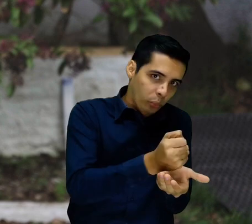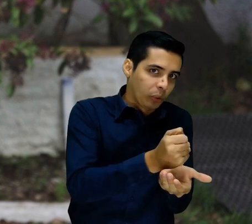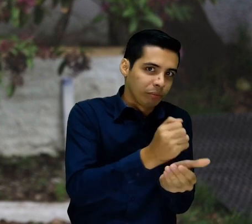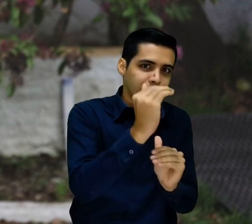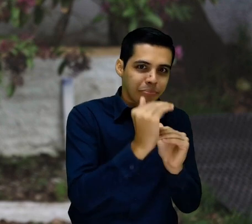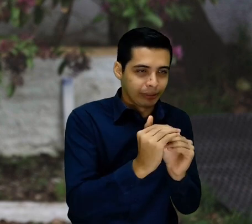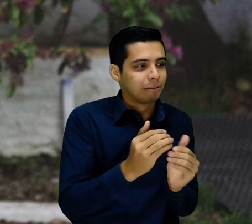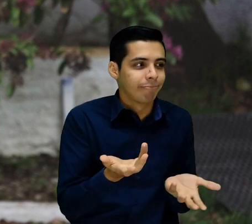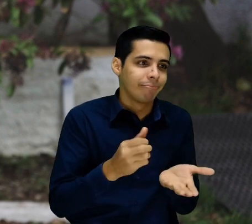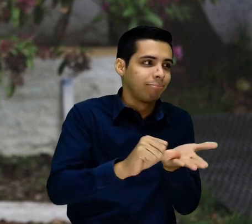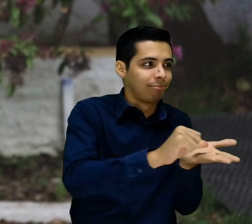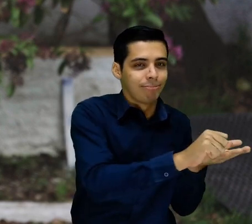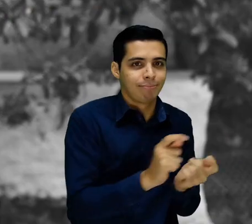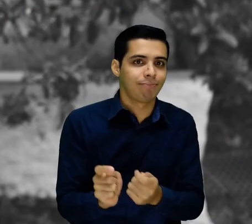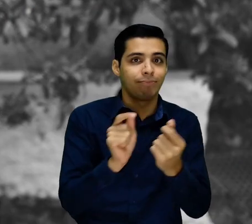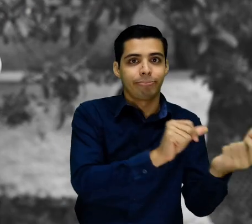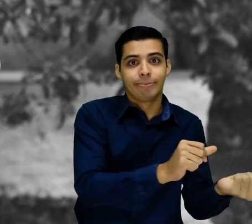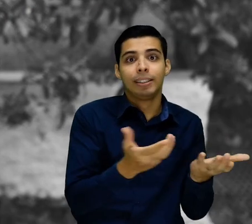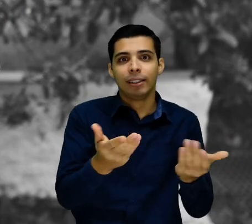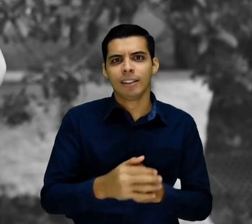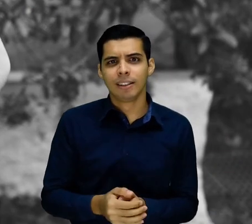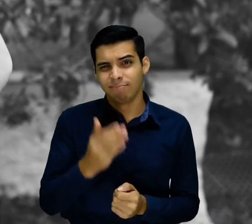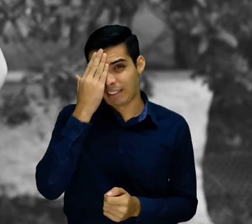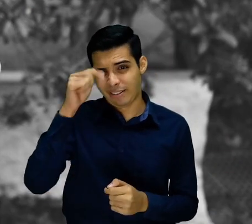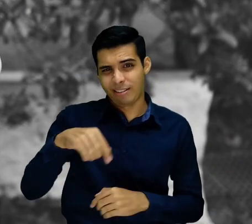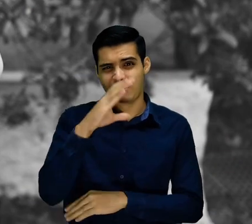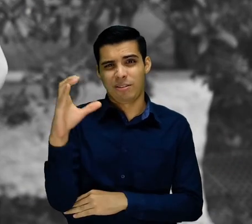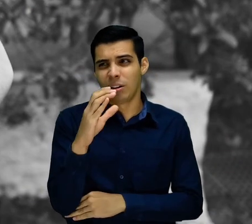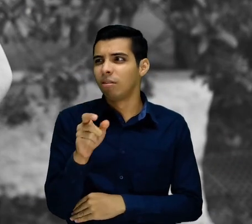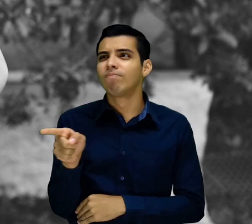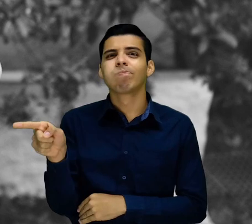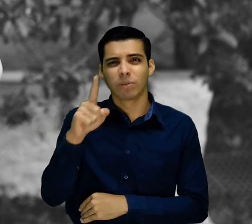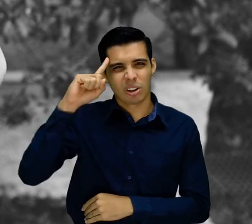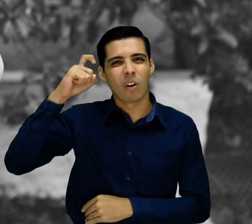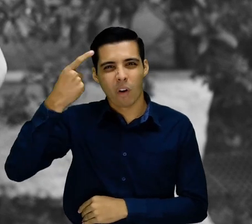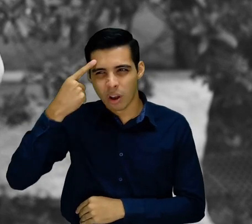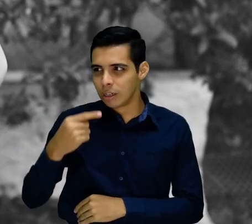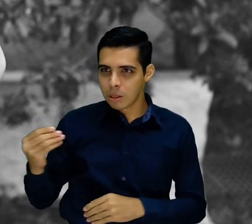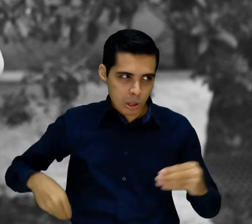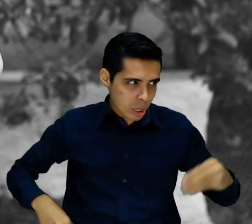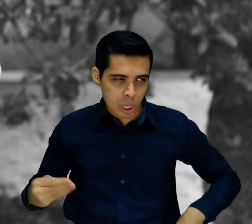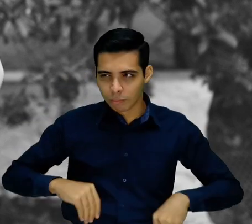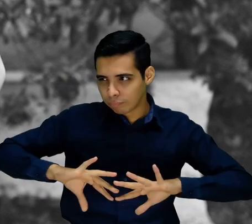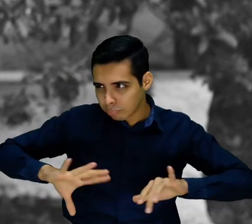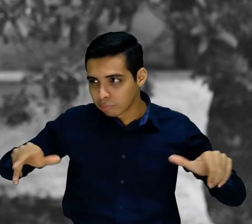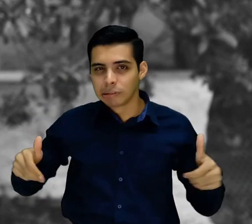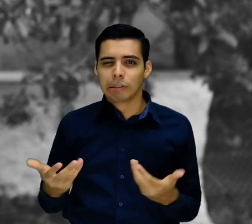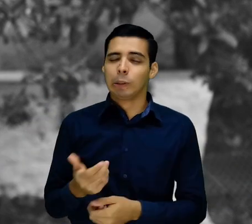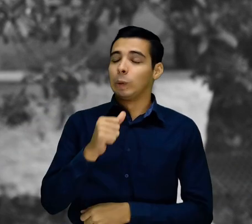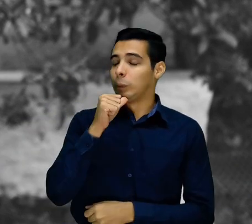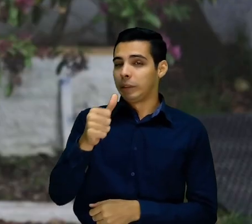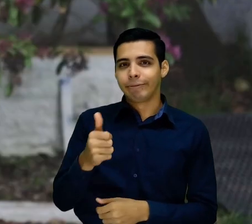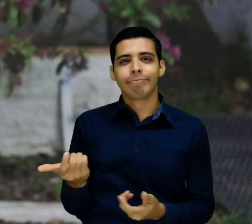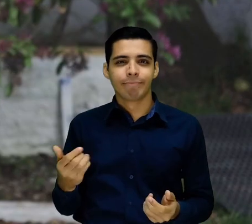economía, como por ejemplo la tecnología. Y eso sin contar la corrupción en nuestro país, que tiene uno de los índices más altos en